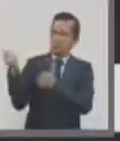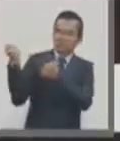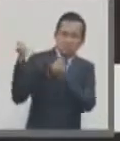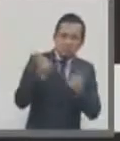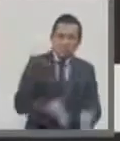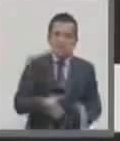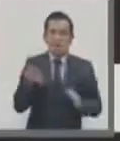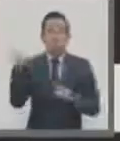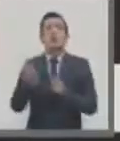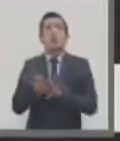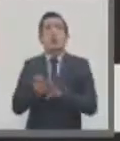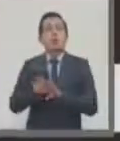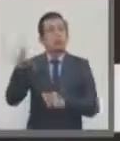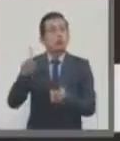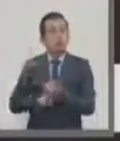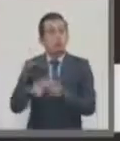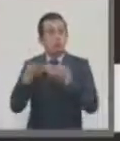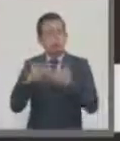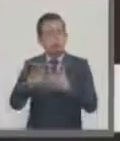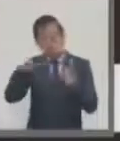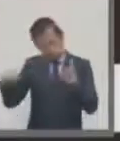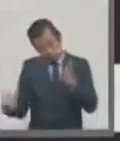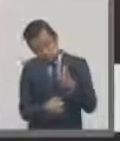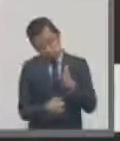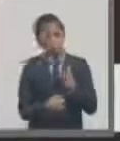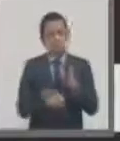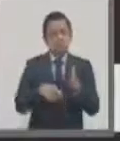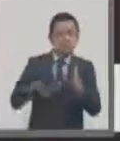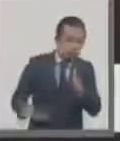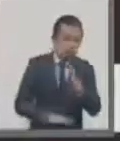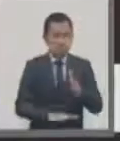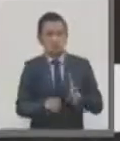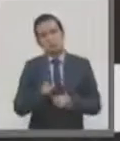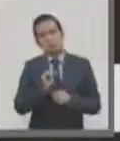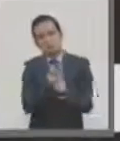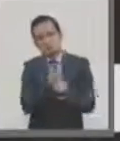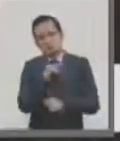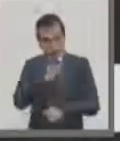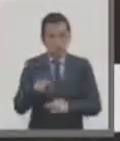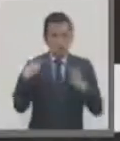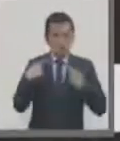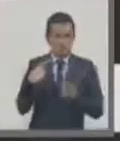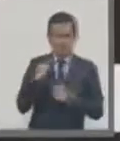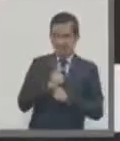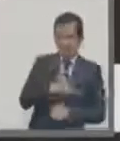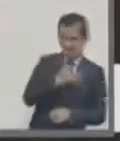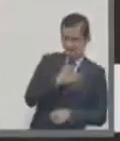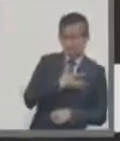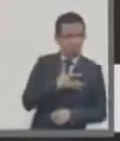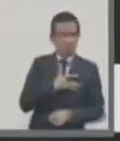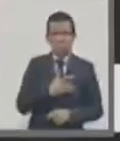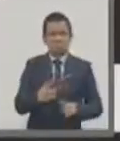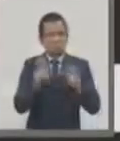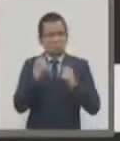insalubres mazmorras de los barcos. Ninguno de sus captores se tentó el corazón antes de separar a madres